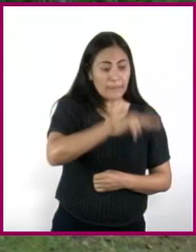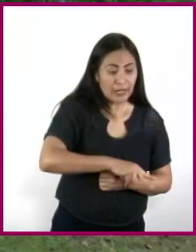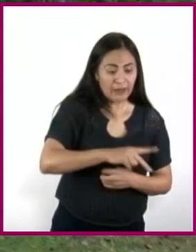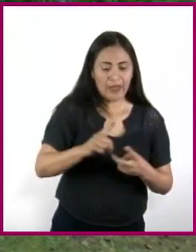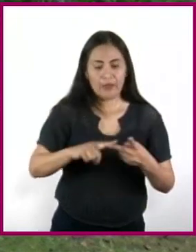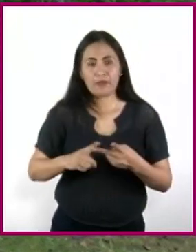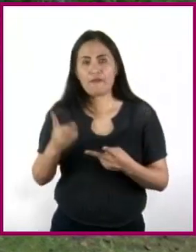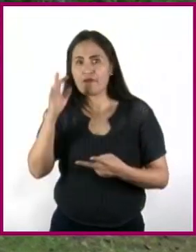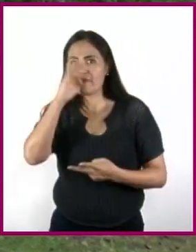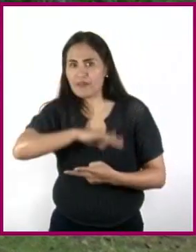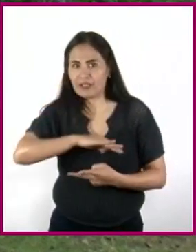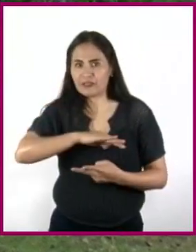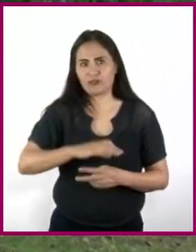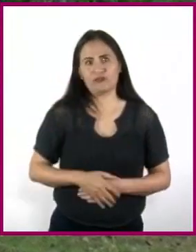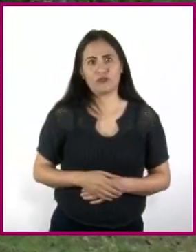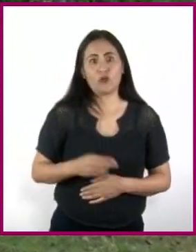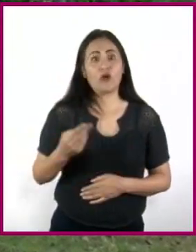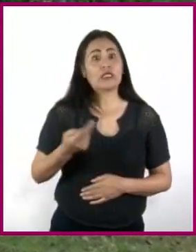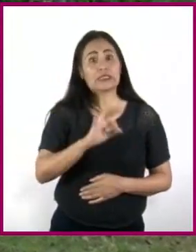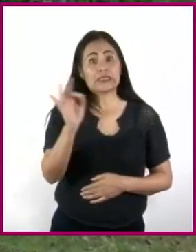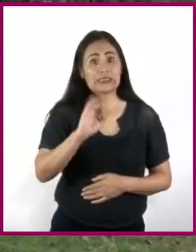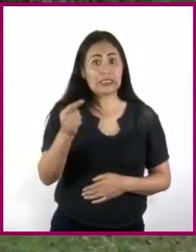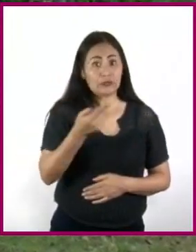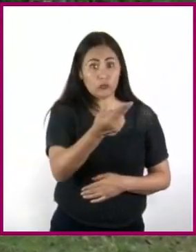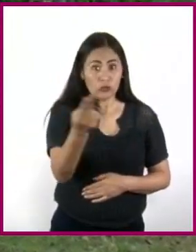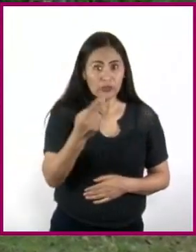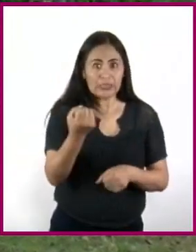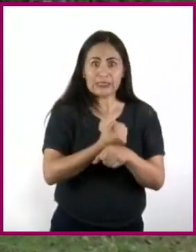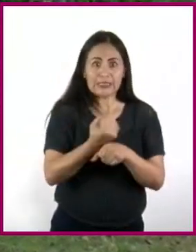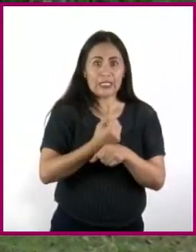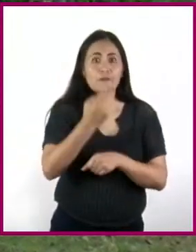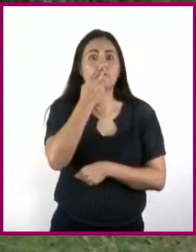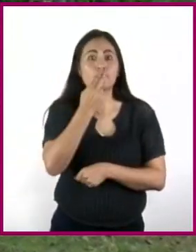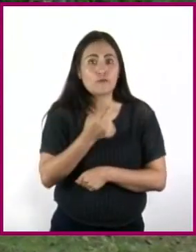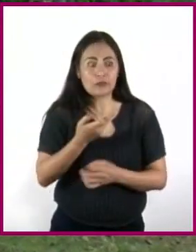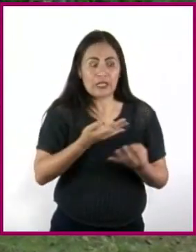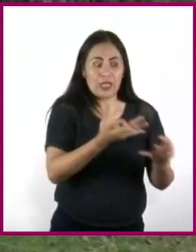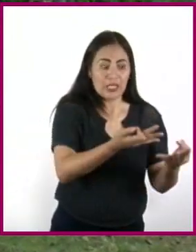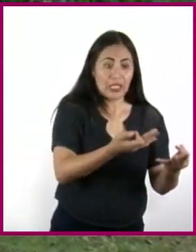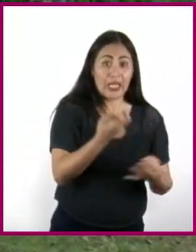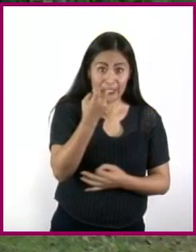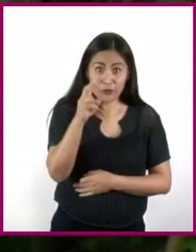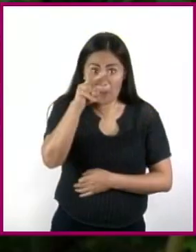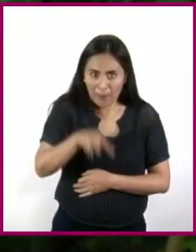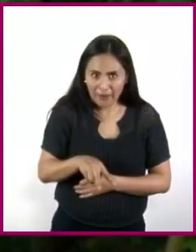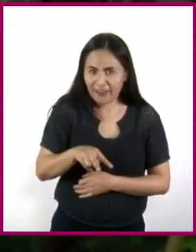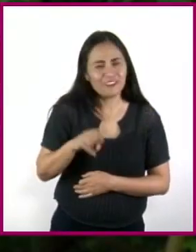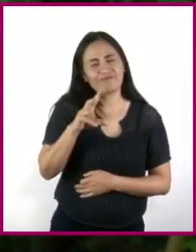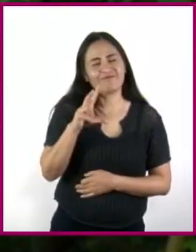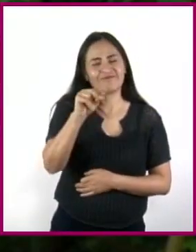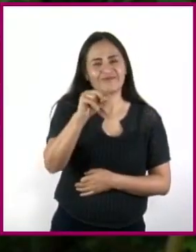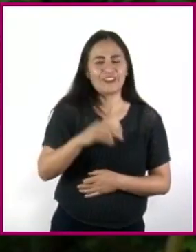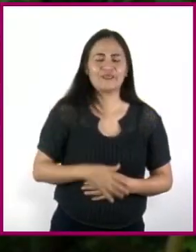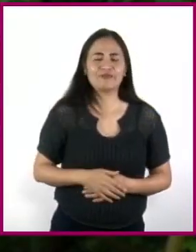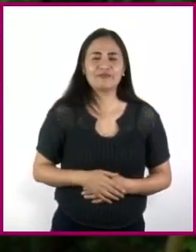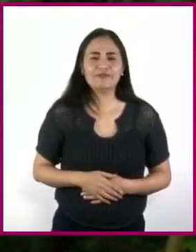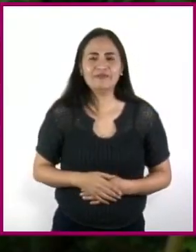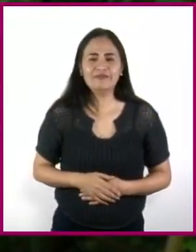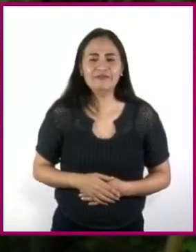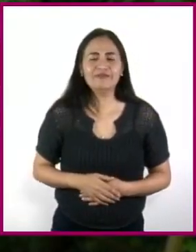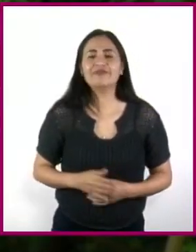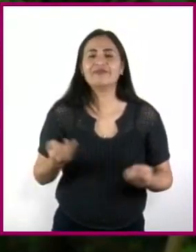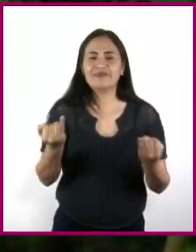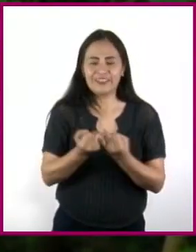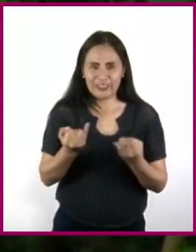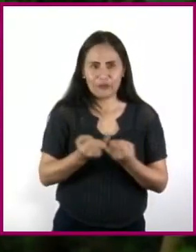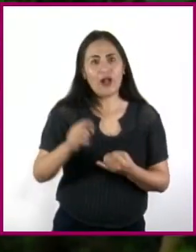mosquitos. Ahora, cuando te digan que te siguen por tu sangre dulce, sabrás que no es verdad. Y algo muy importante,